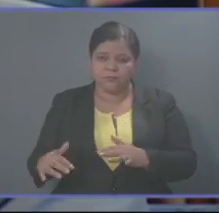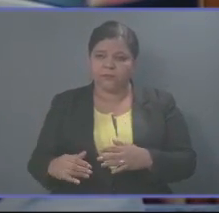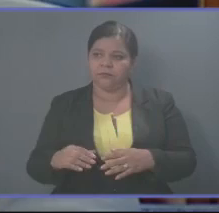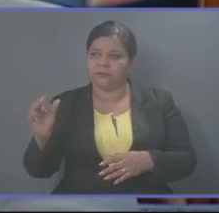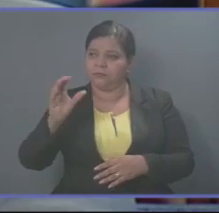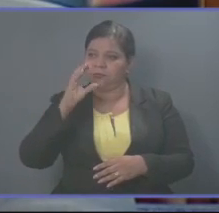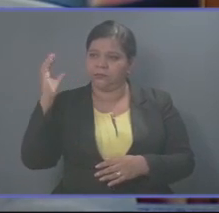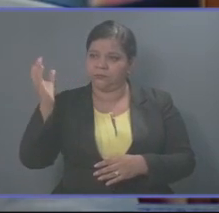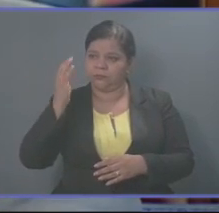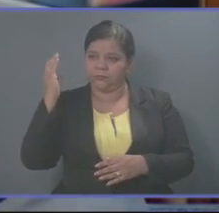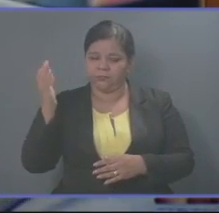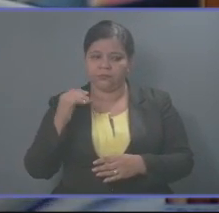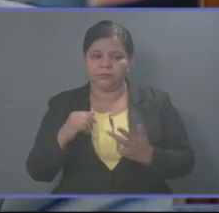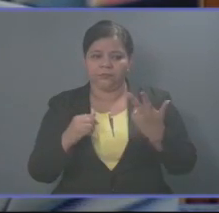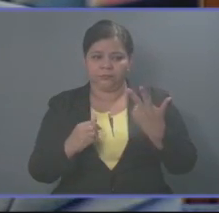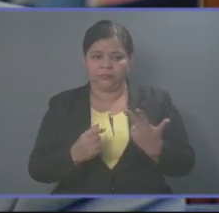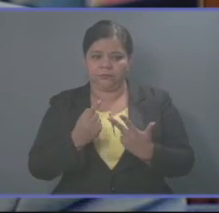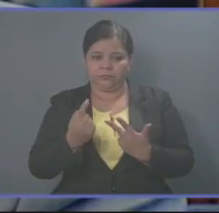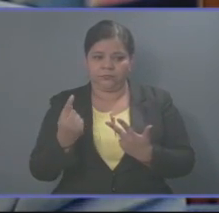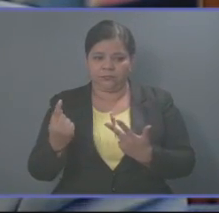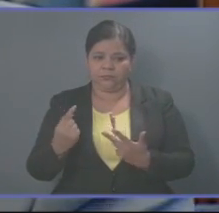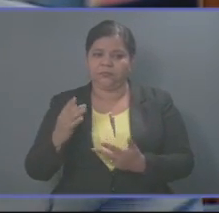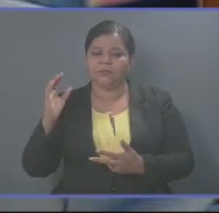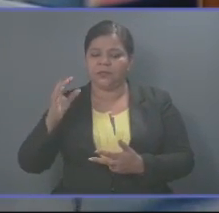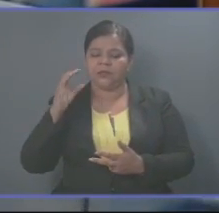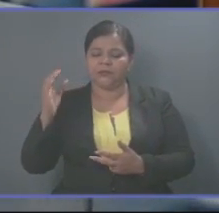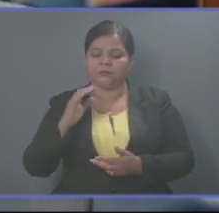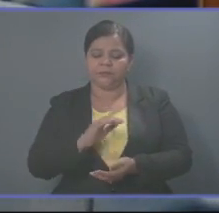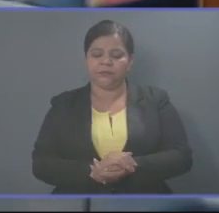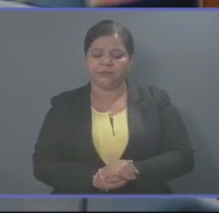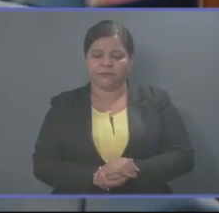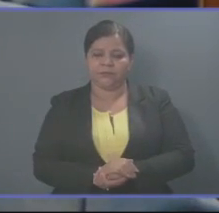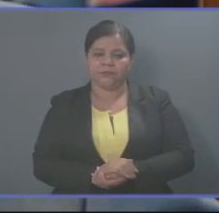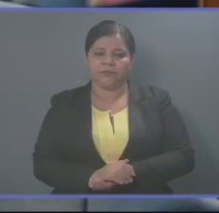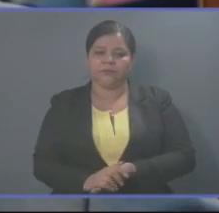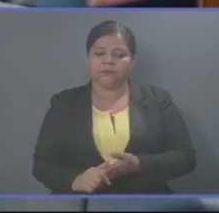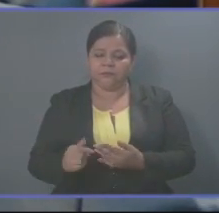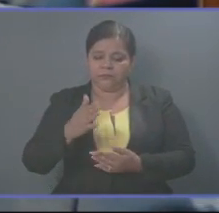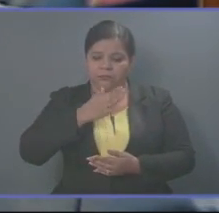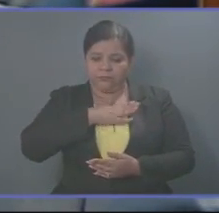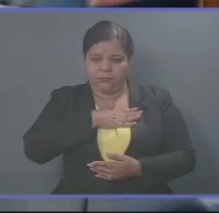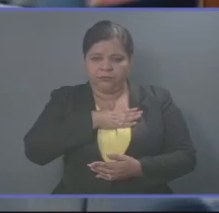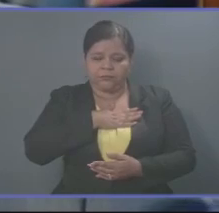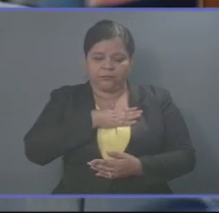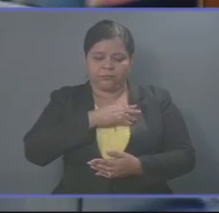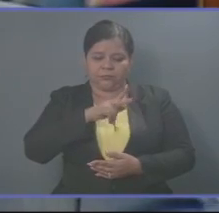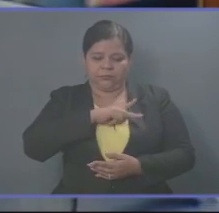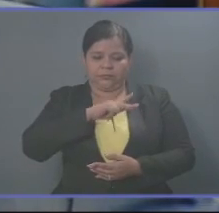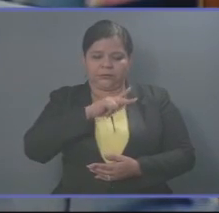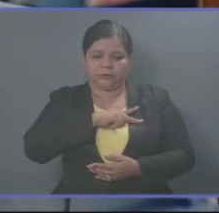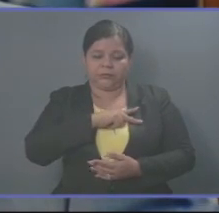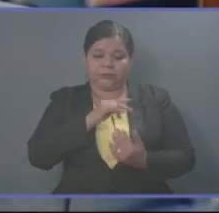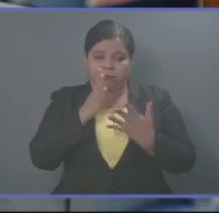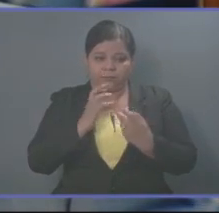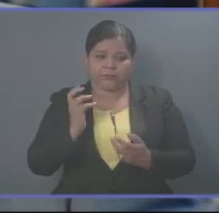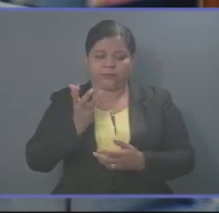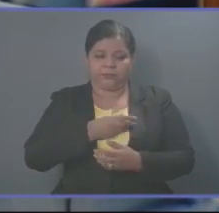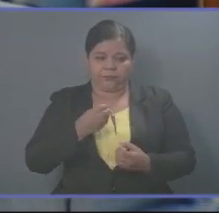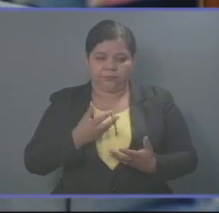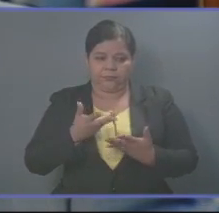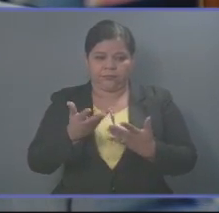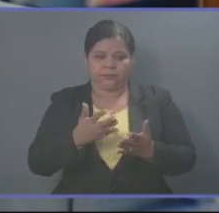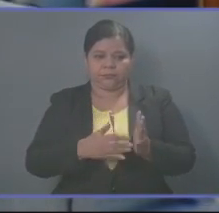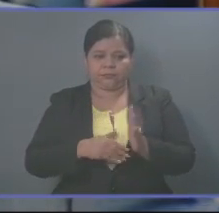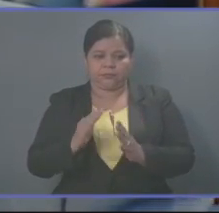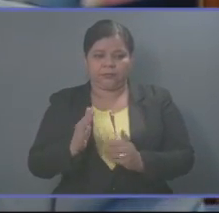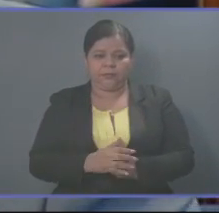tres talentos del fútbol. Yo particularmente quiero referirme al